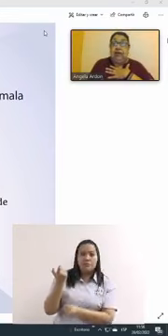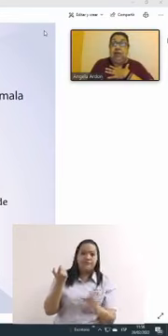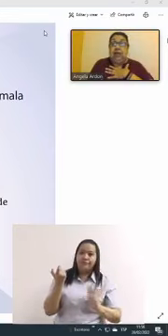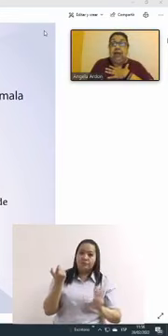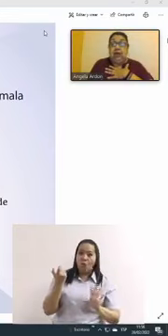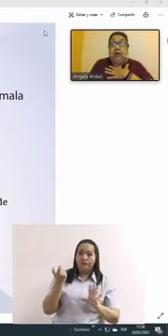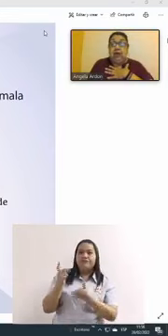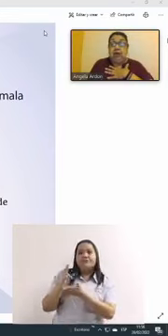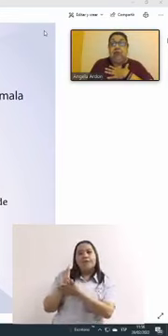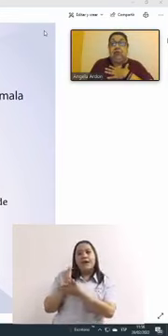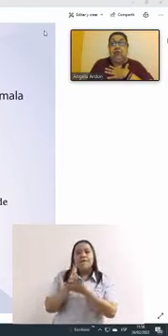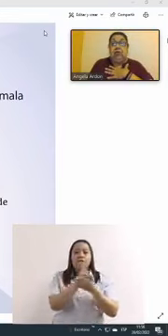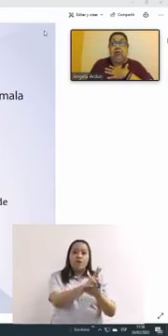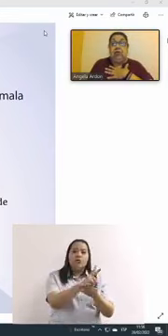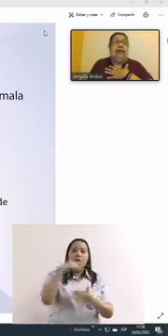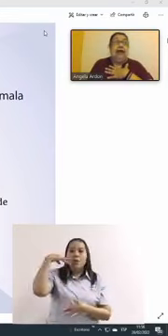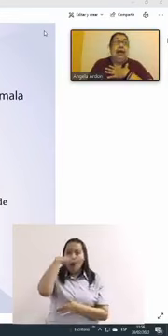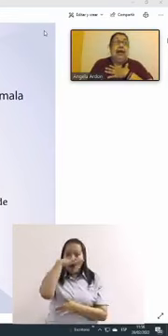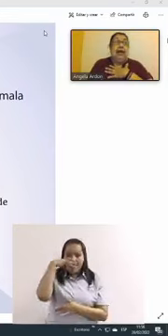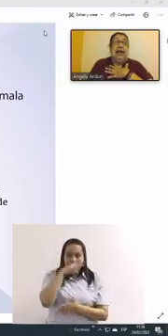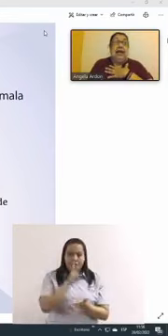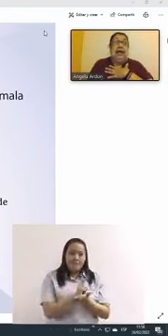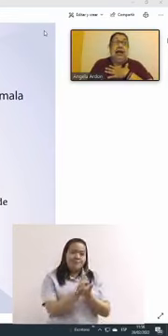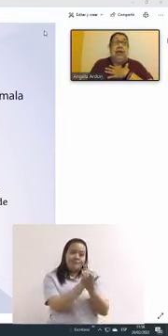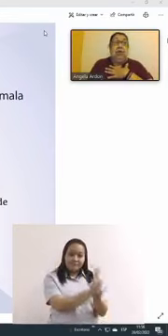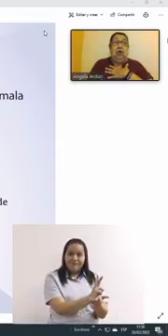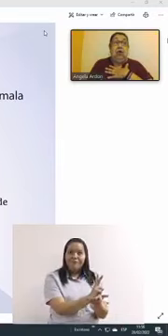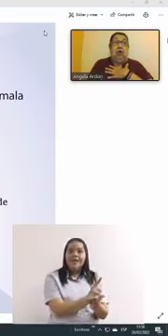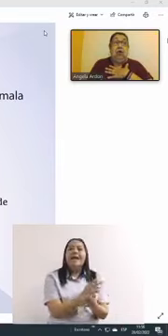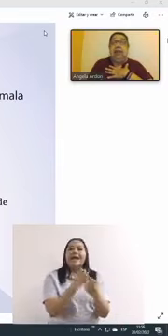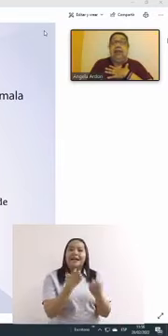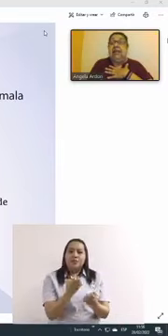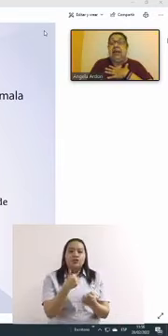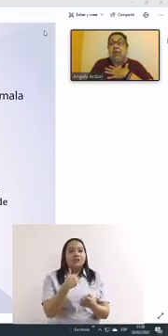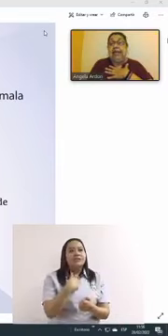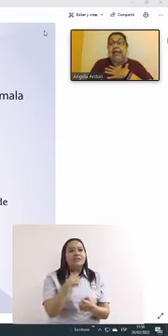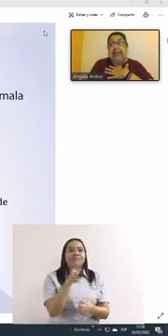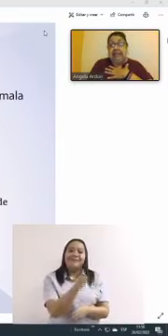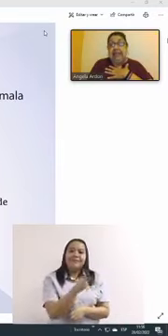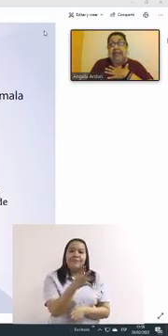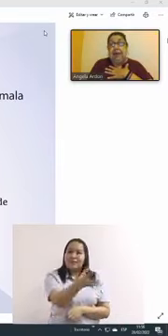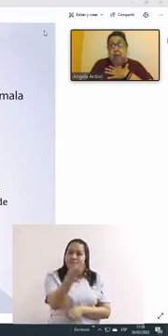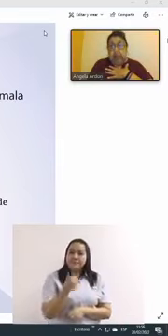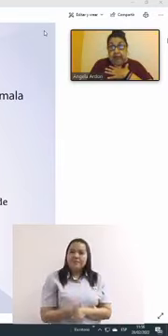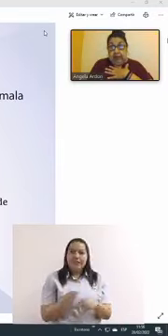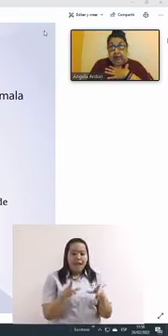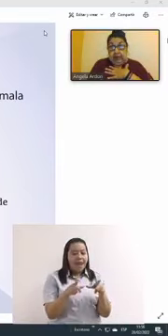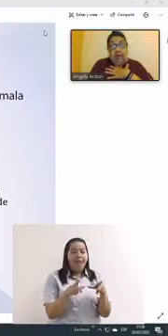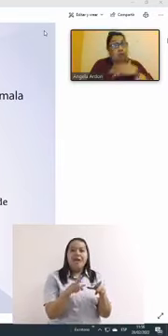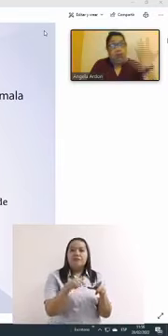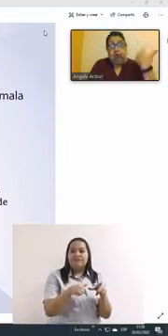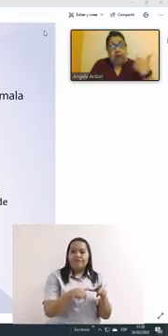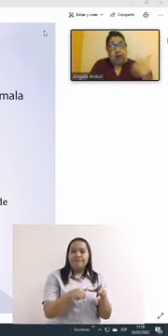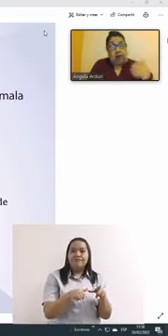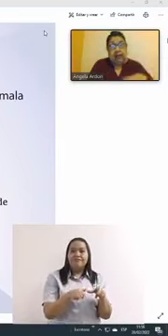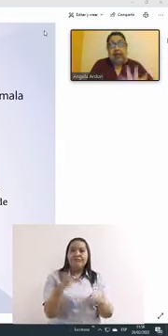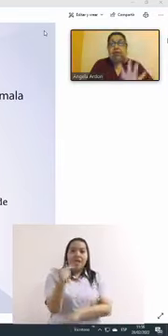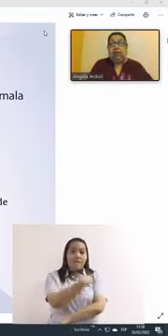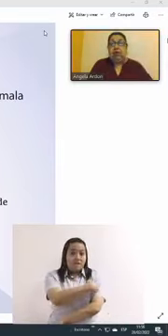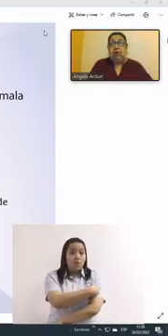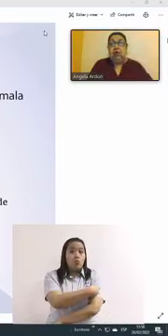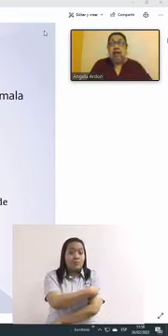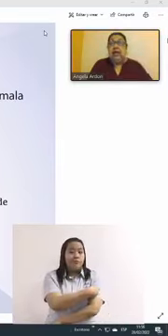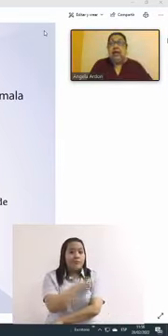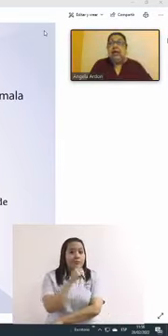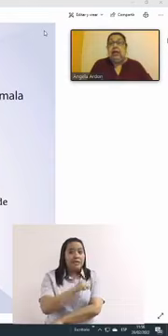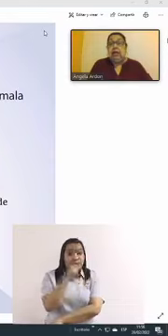en Honduras, donando Operación Honduras, y exigíamos el carnet de las vacunas. Nosotros con todas las medidas de